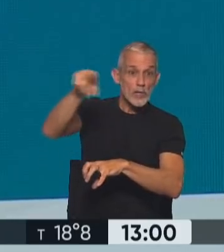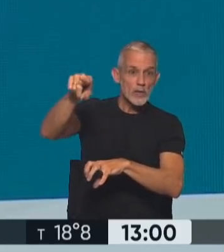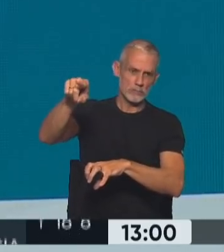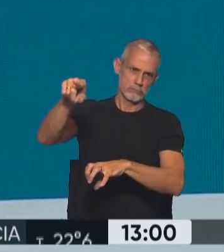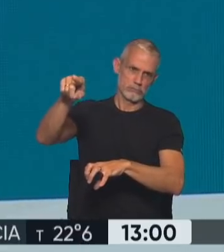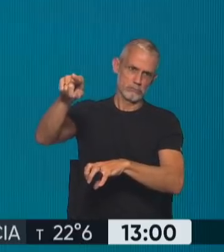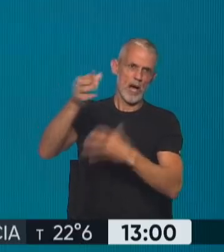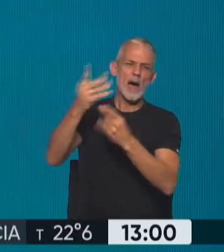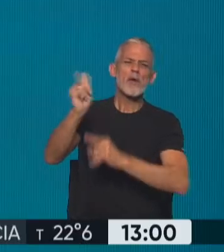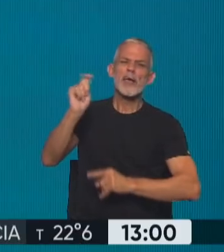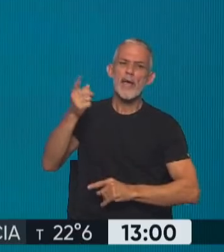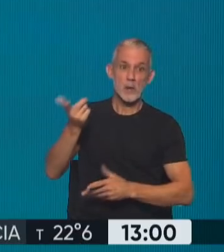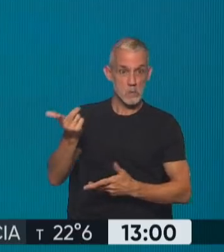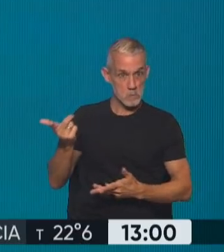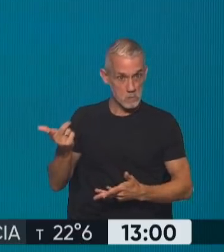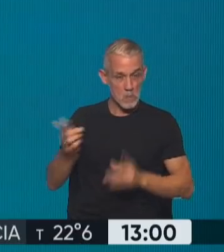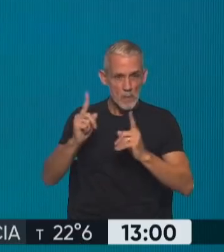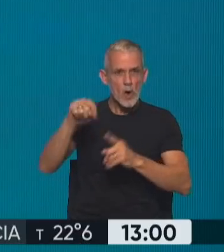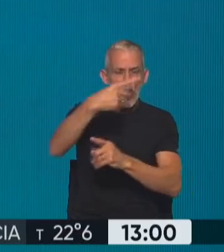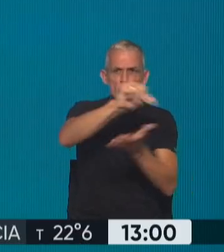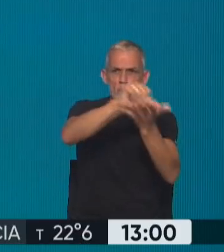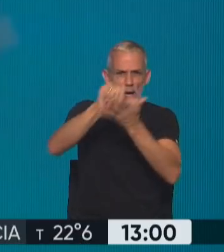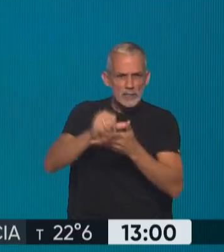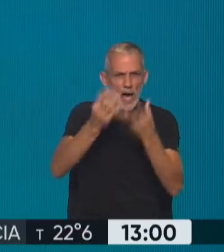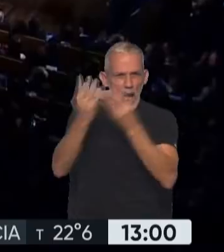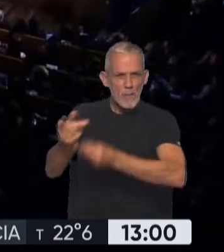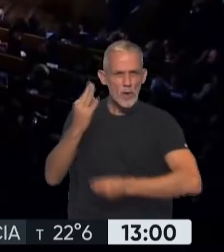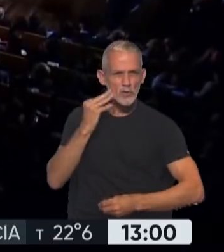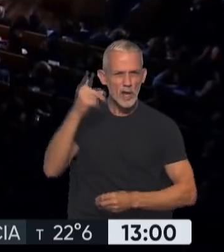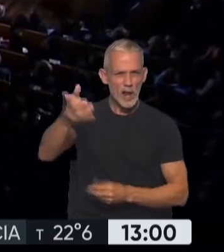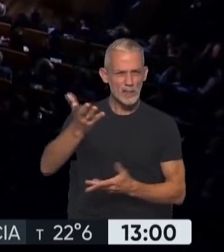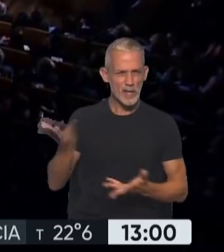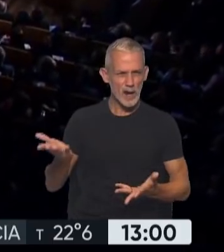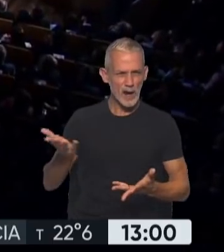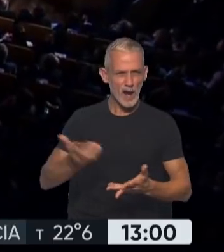apoyado también por otras potencias que,